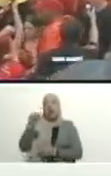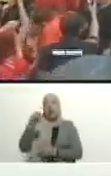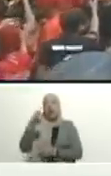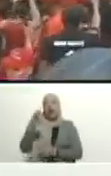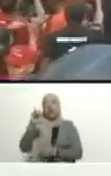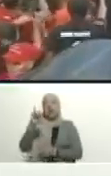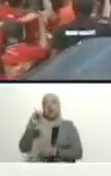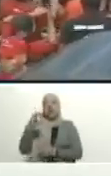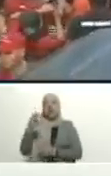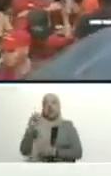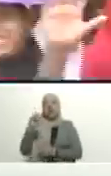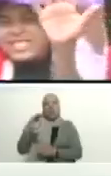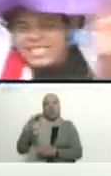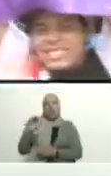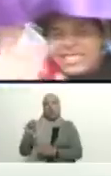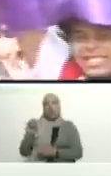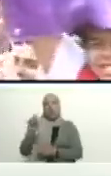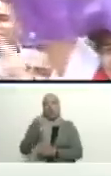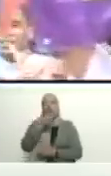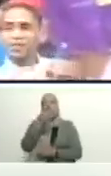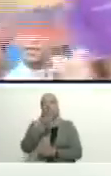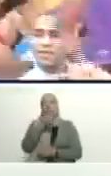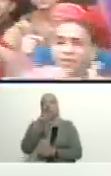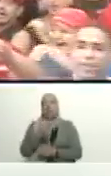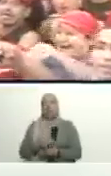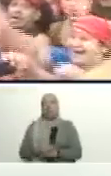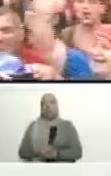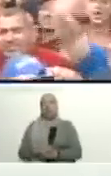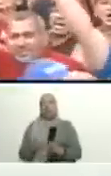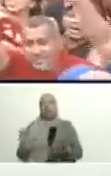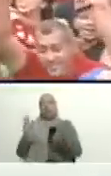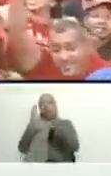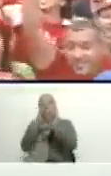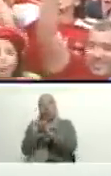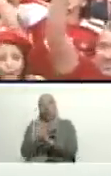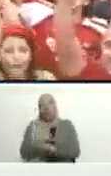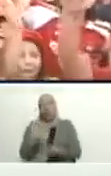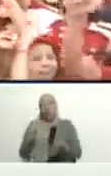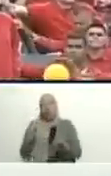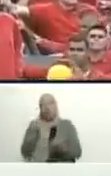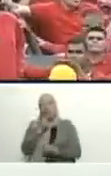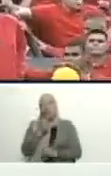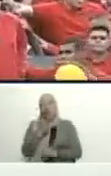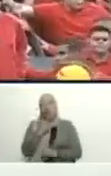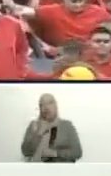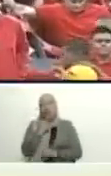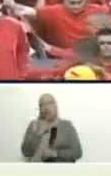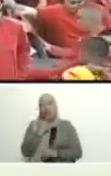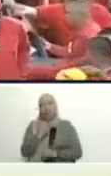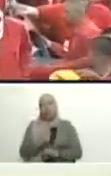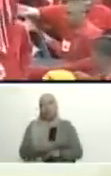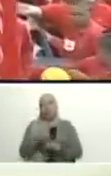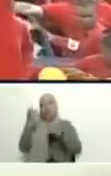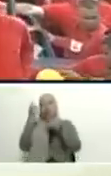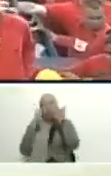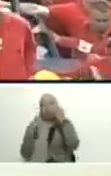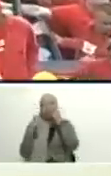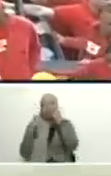bendita aquella tarde, aquella noche maravillosa, donde el comandante